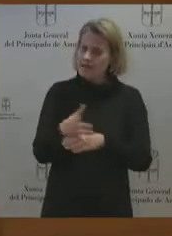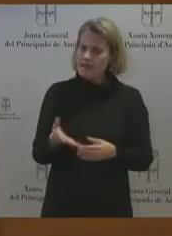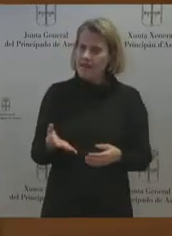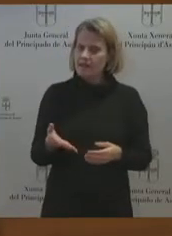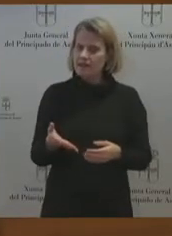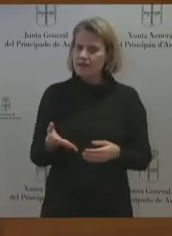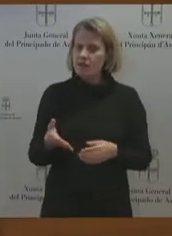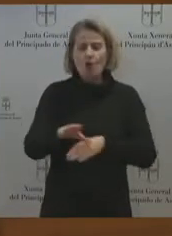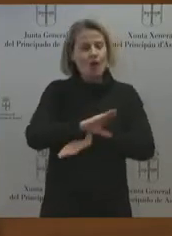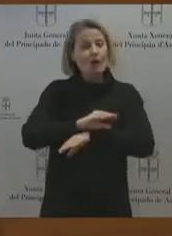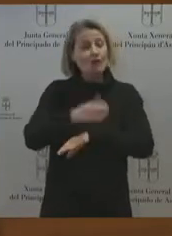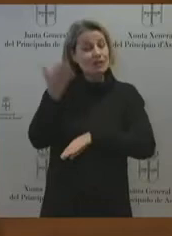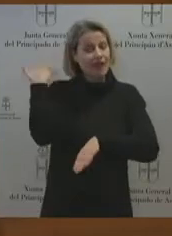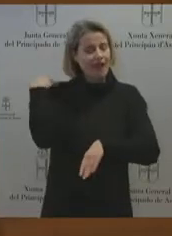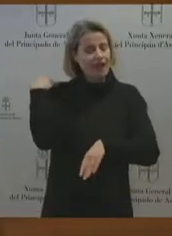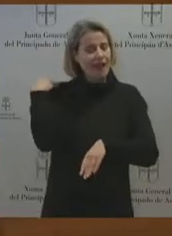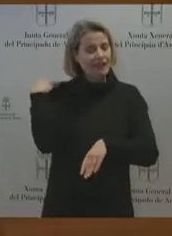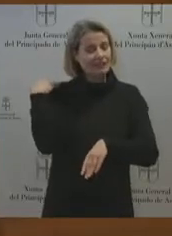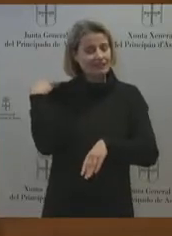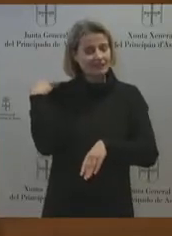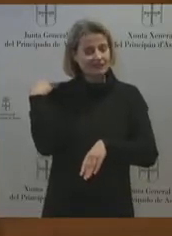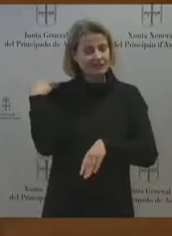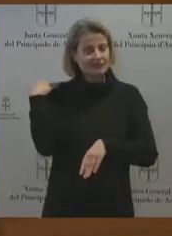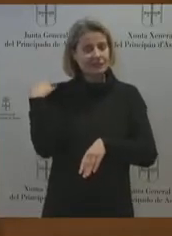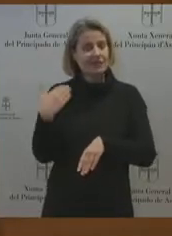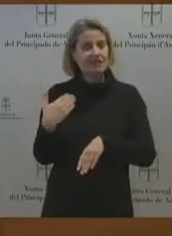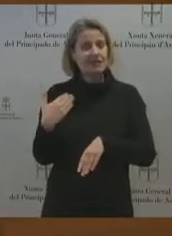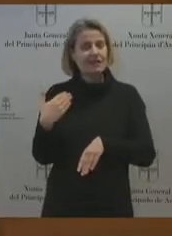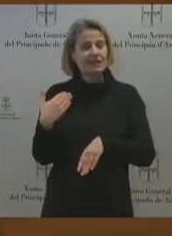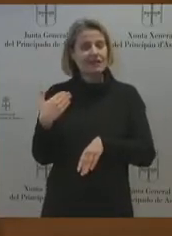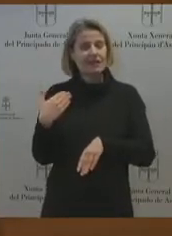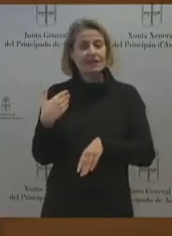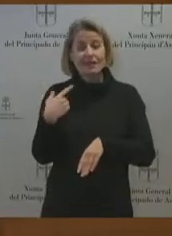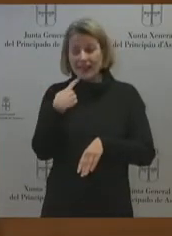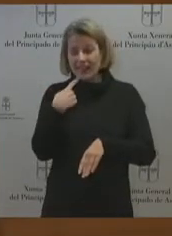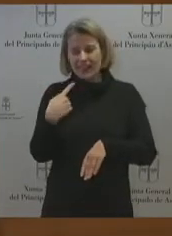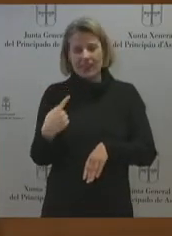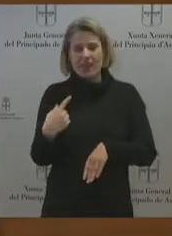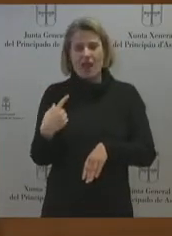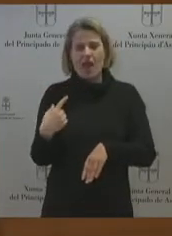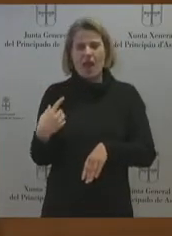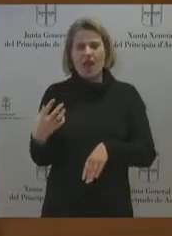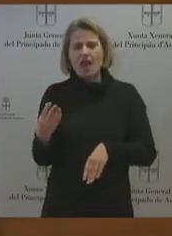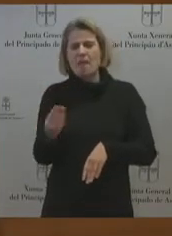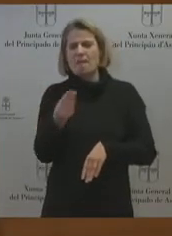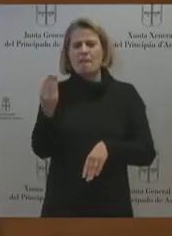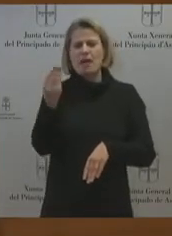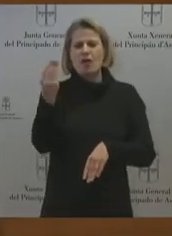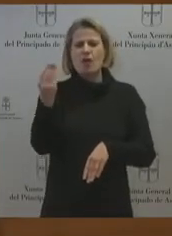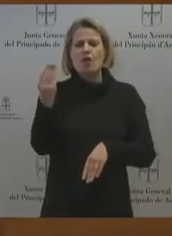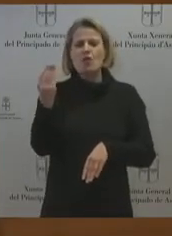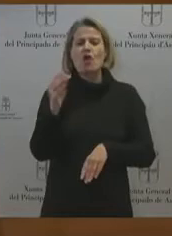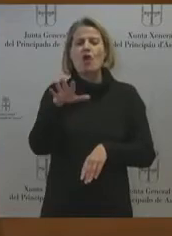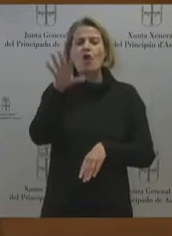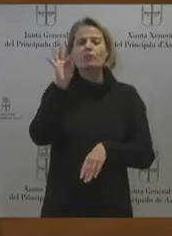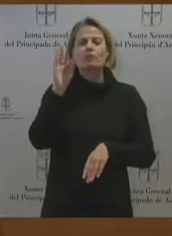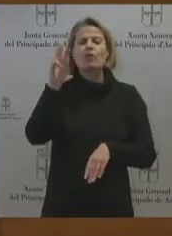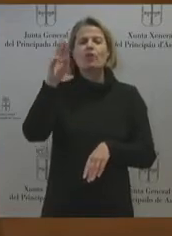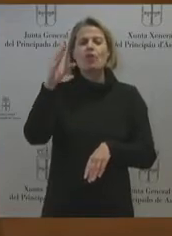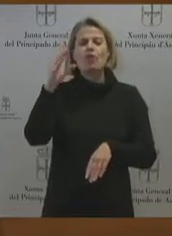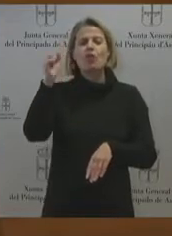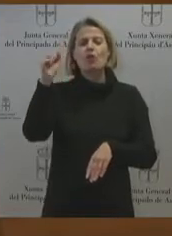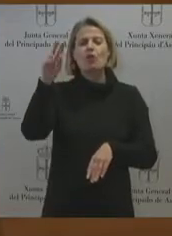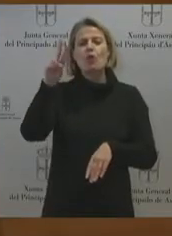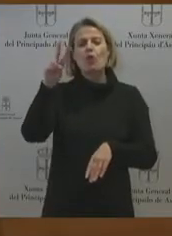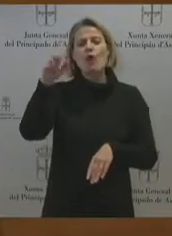precedió, el señor Isaac Pola, decía que prefería la opción de Quantum. Y, sin embargo, ustedes fueron a la opción de Parter. ¿Por qué fueron ustedes a la opción de Parter